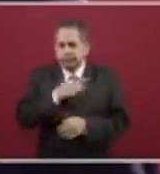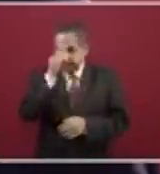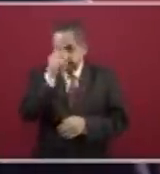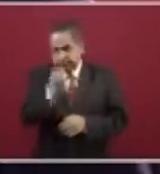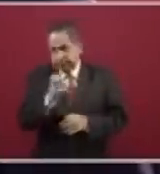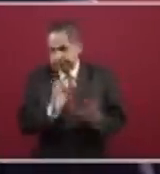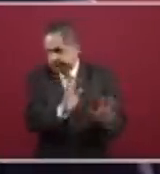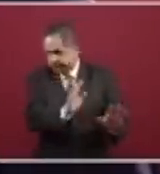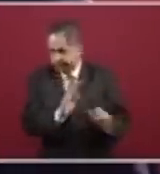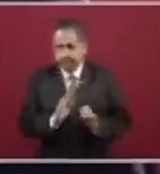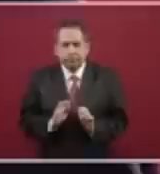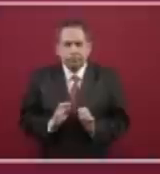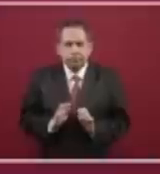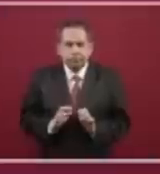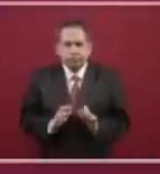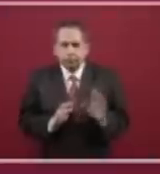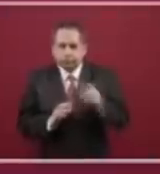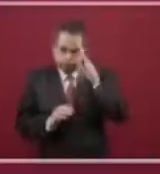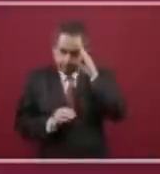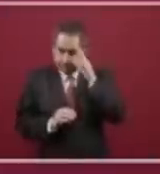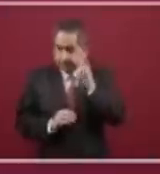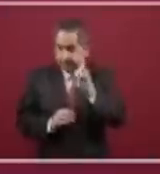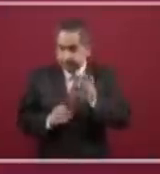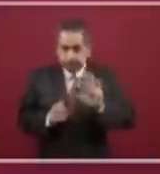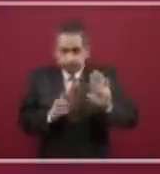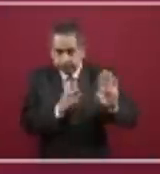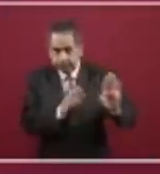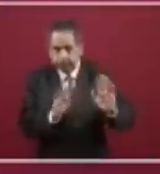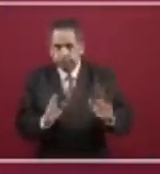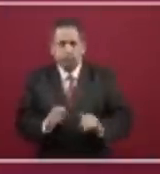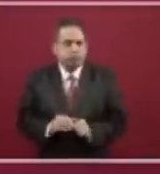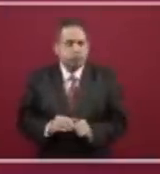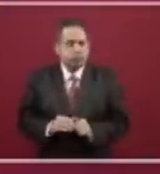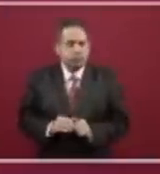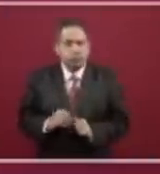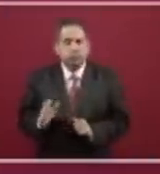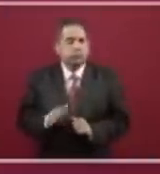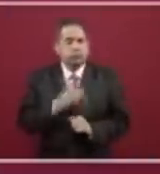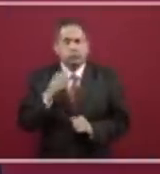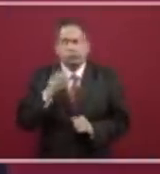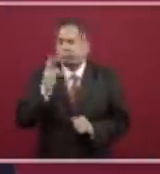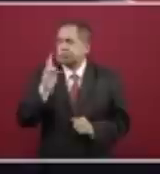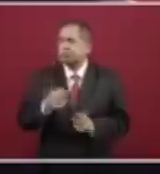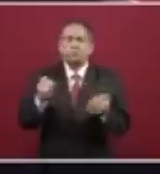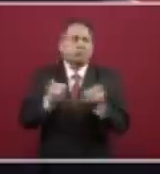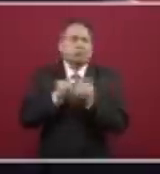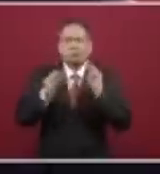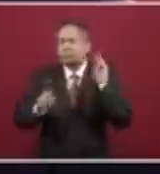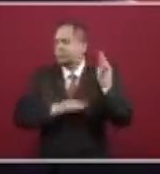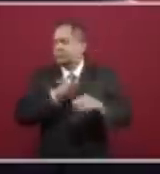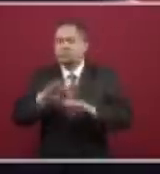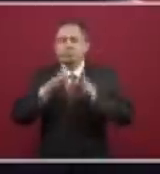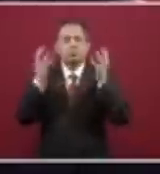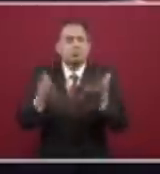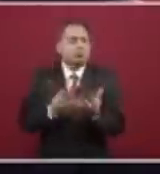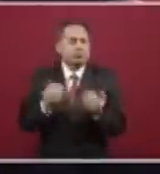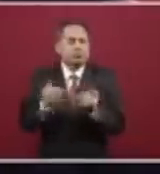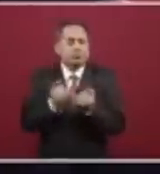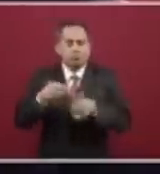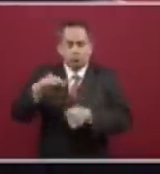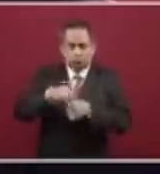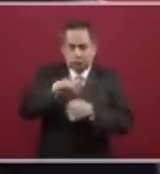de tomarse en cuenta porque en cualquier país donde hay elecciones